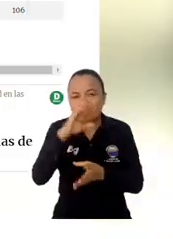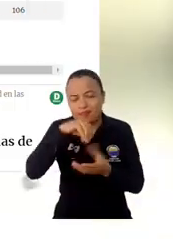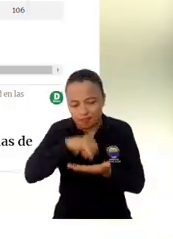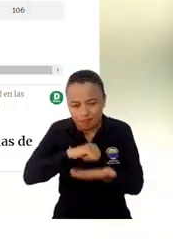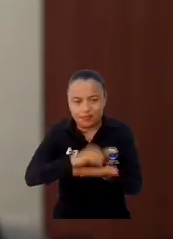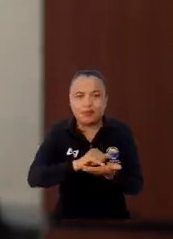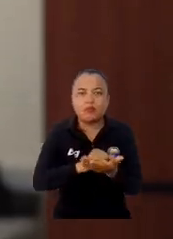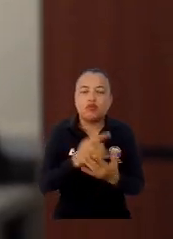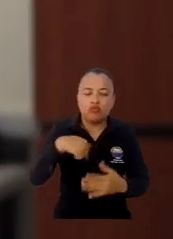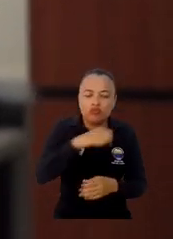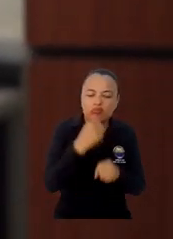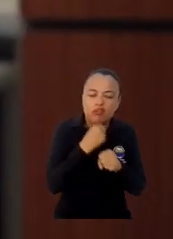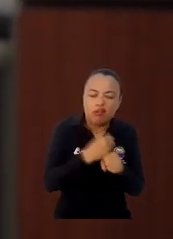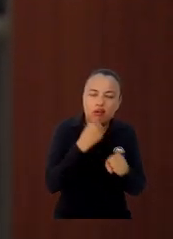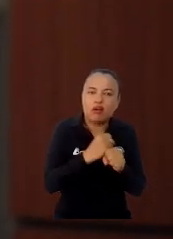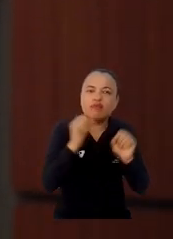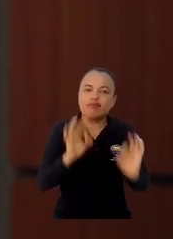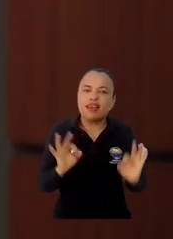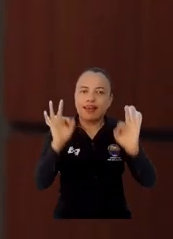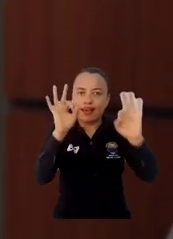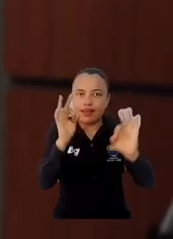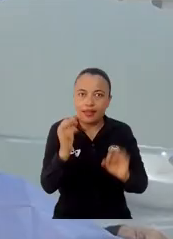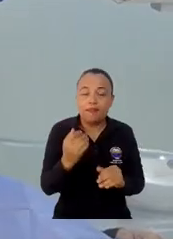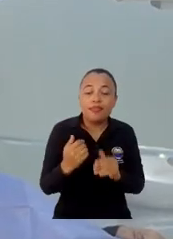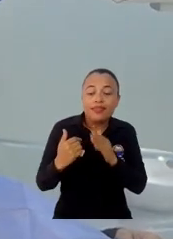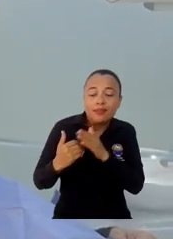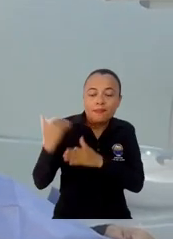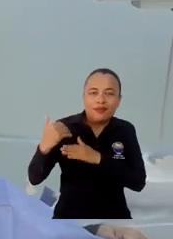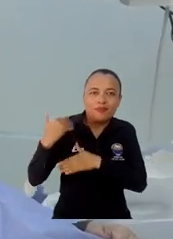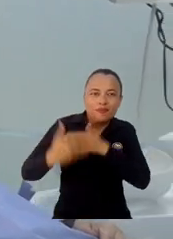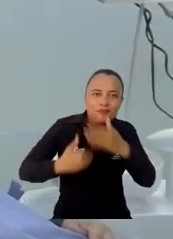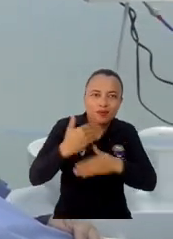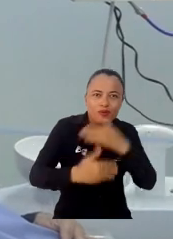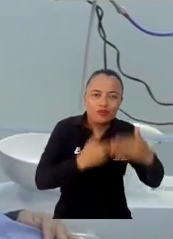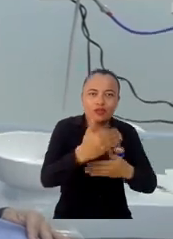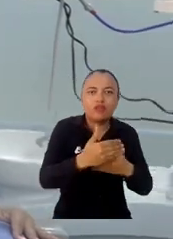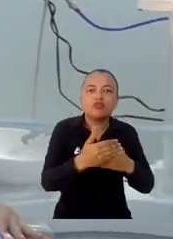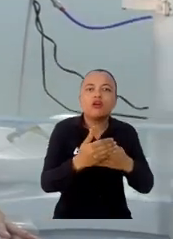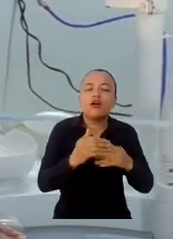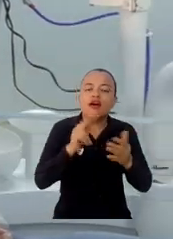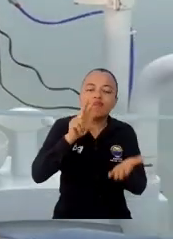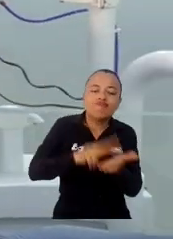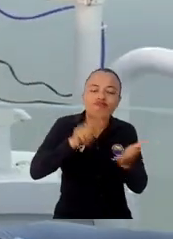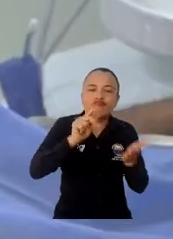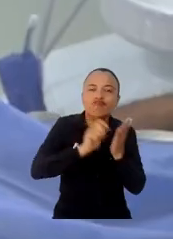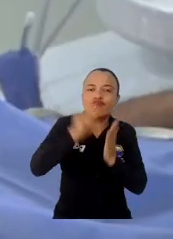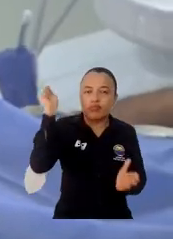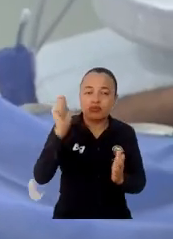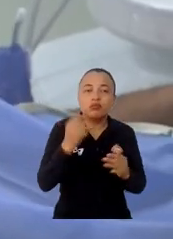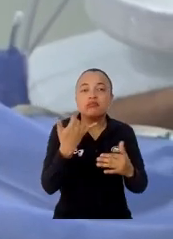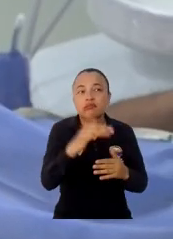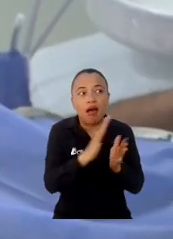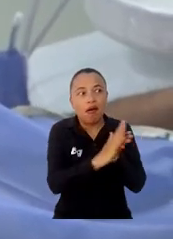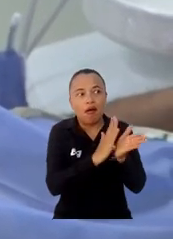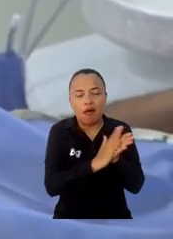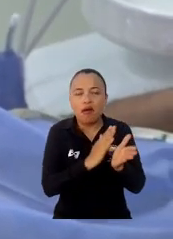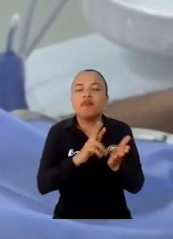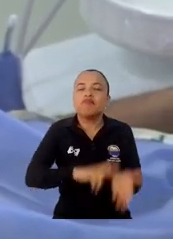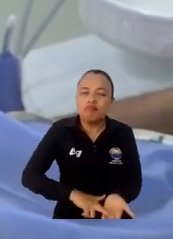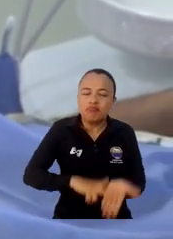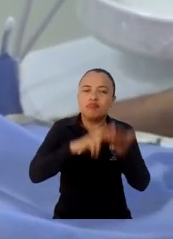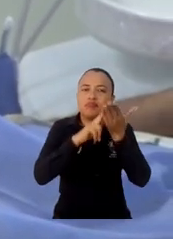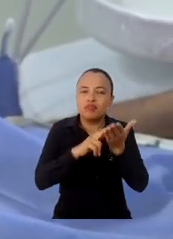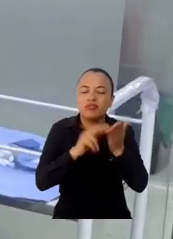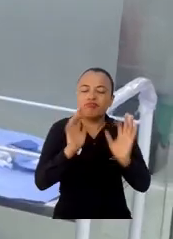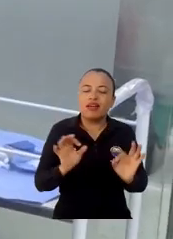para el programa. Seguimos trabajando en alta calidad del programa porque empezamos el proceso de acreditación. Nos dieron la